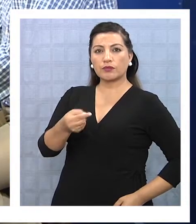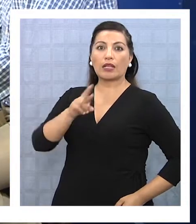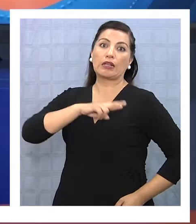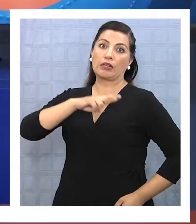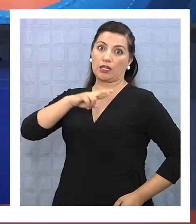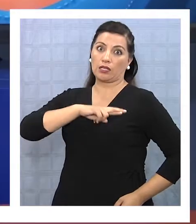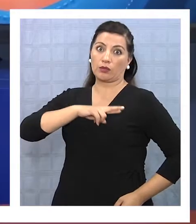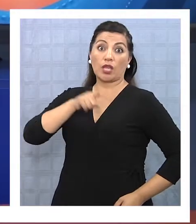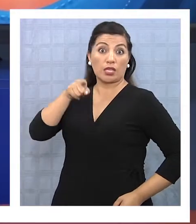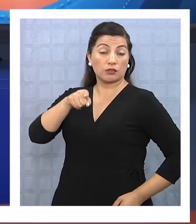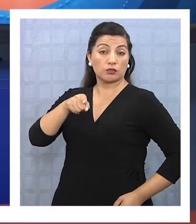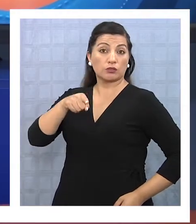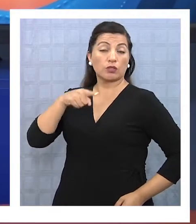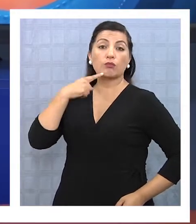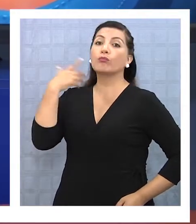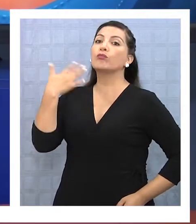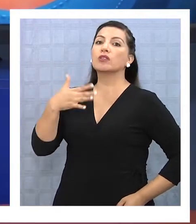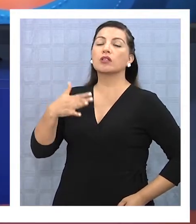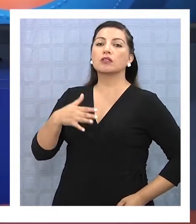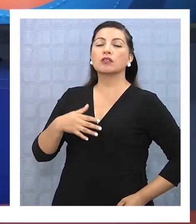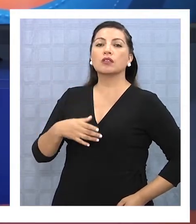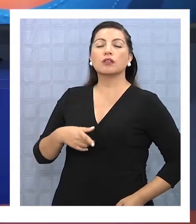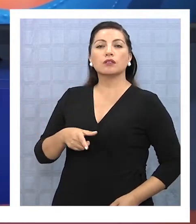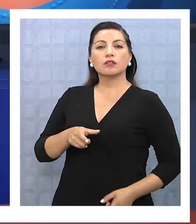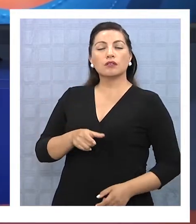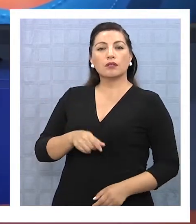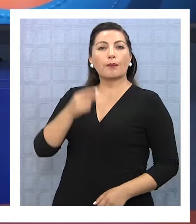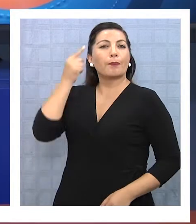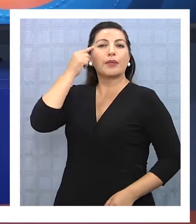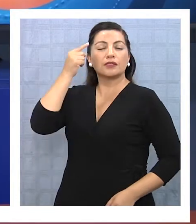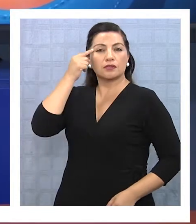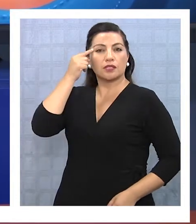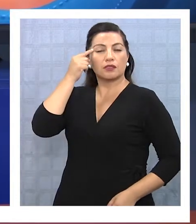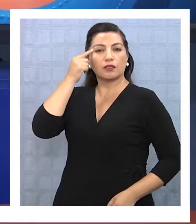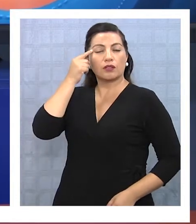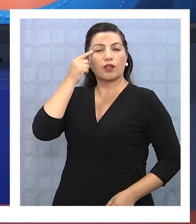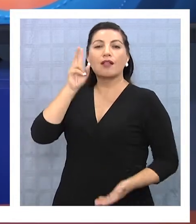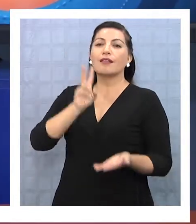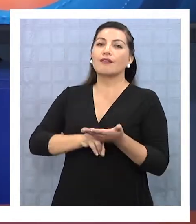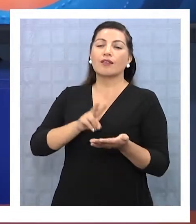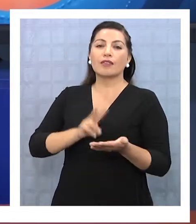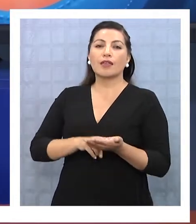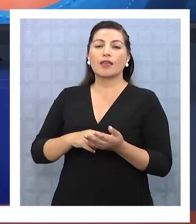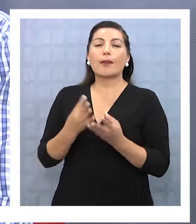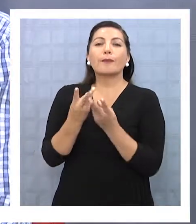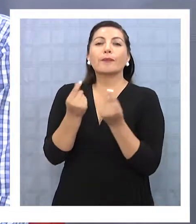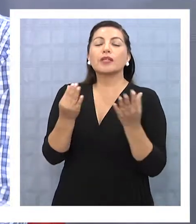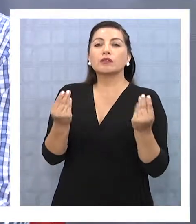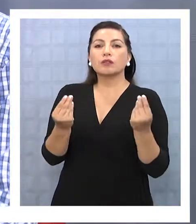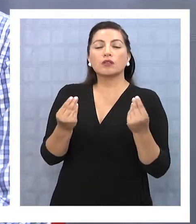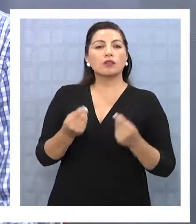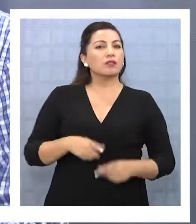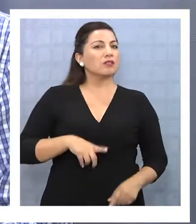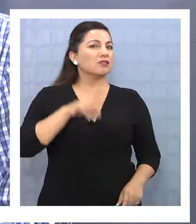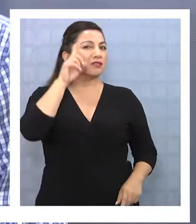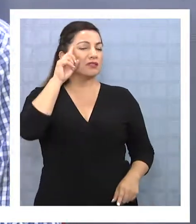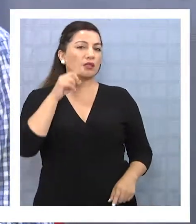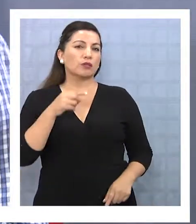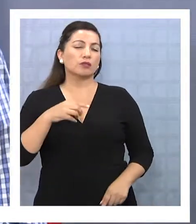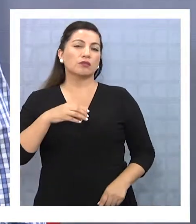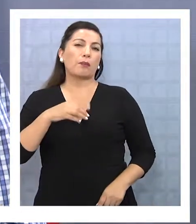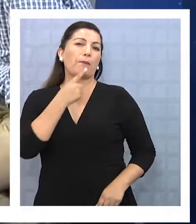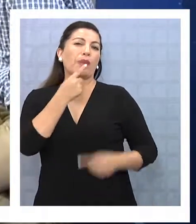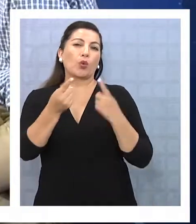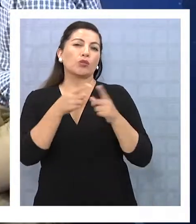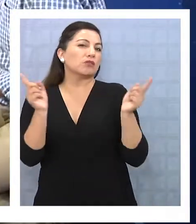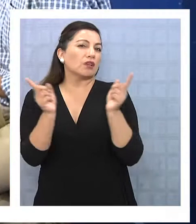religión, y es importante saber qué está pensando o cuál es la realidad espiritual de nuestra gente. Pero se dijo que era un censo abreviado, digamos.